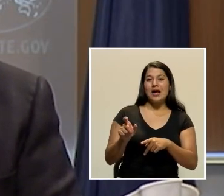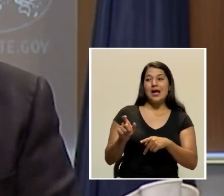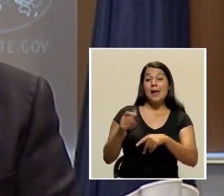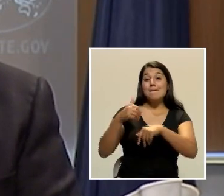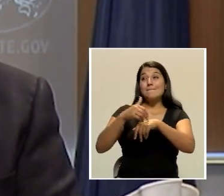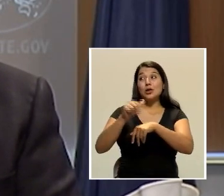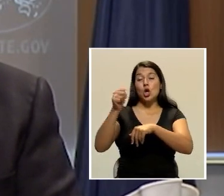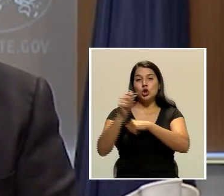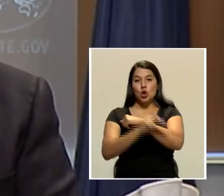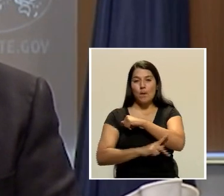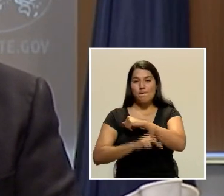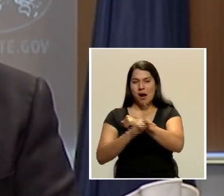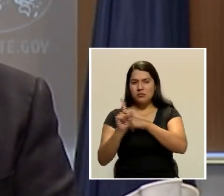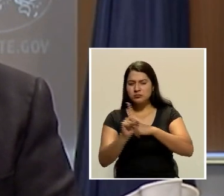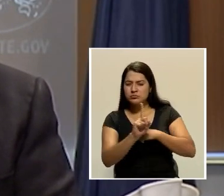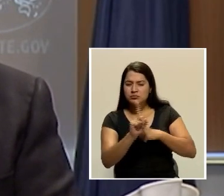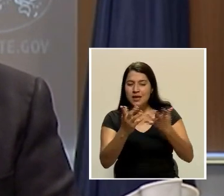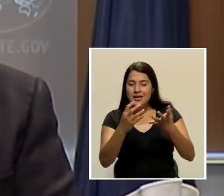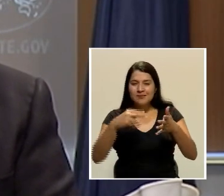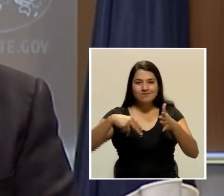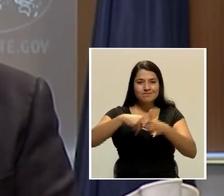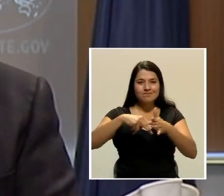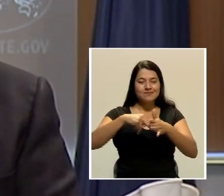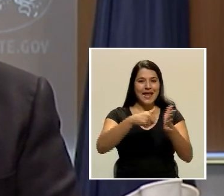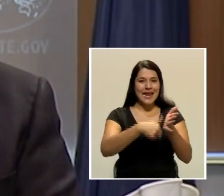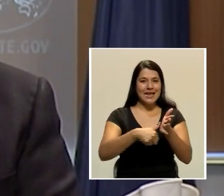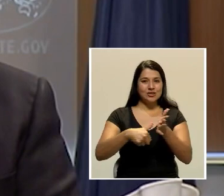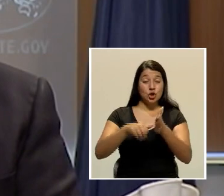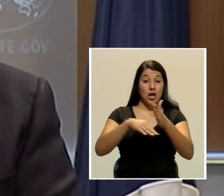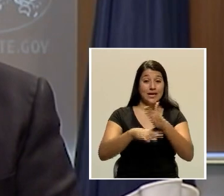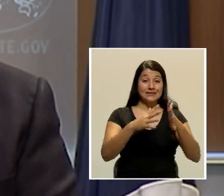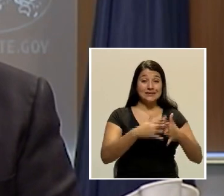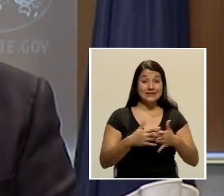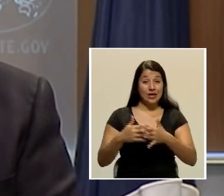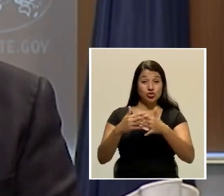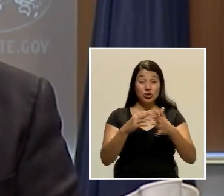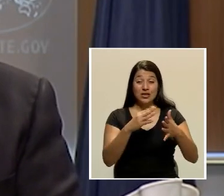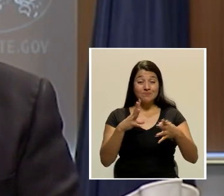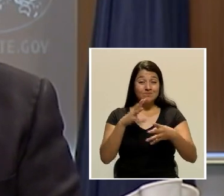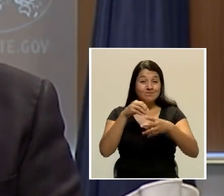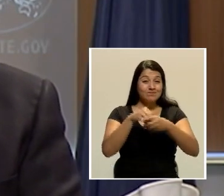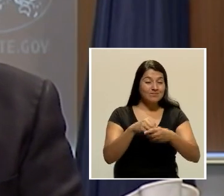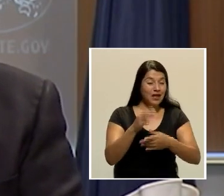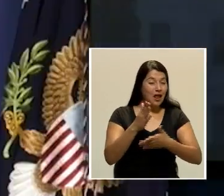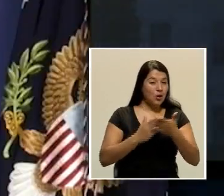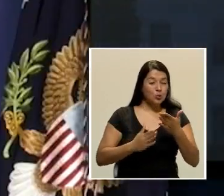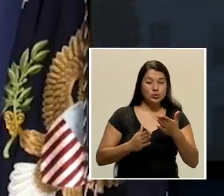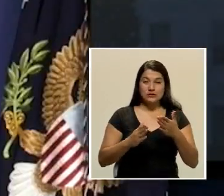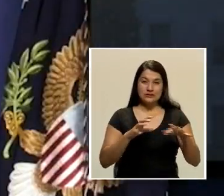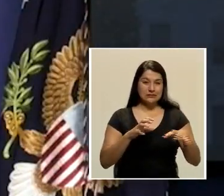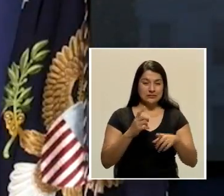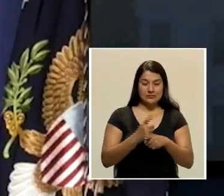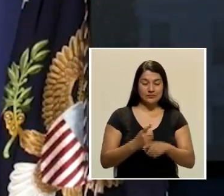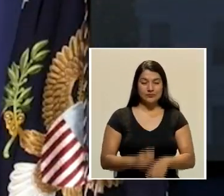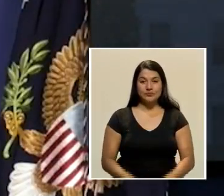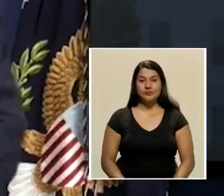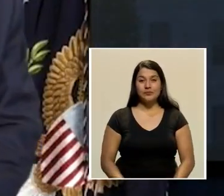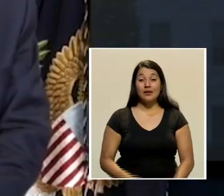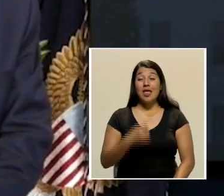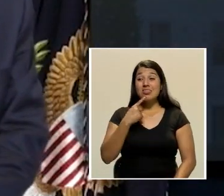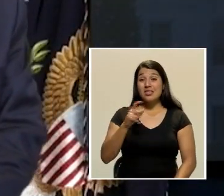por justicia del Departamento de Estado está ofreciendo una recompensa de hasta 10 millones por información que lleve a la identificación o localización de